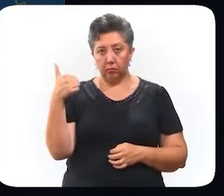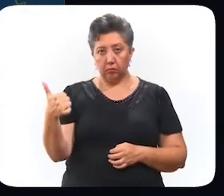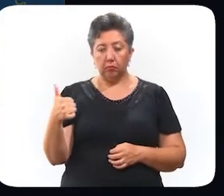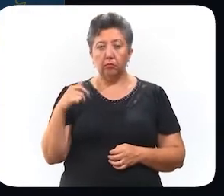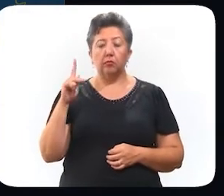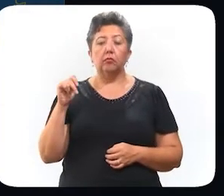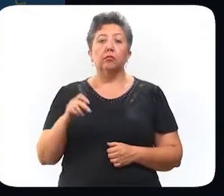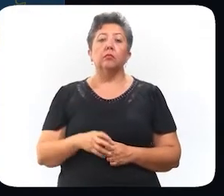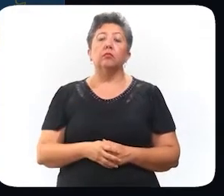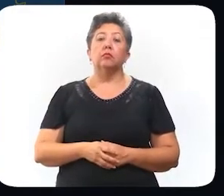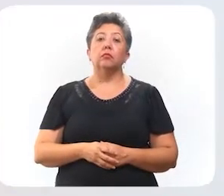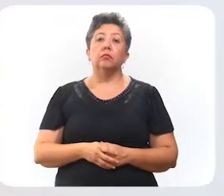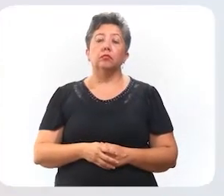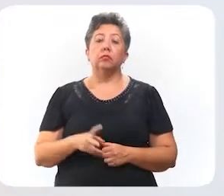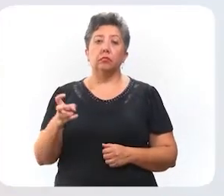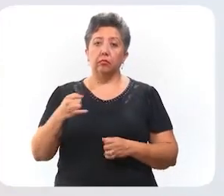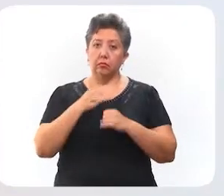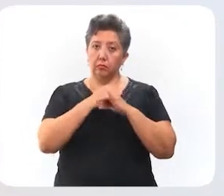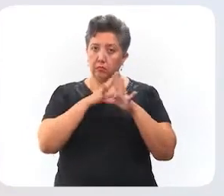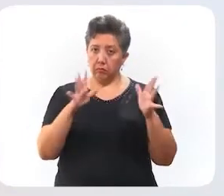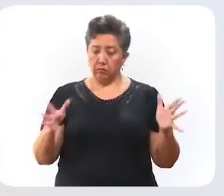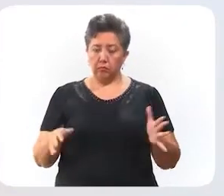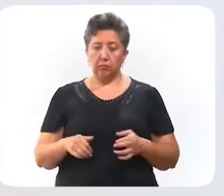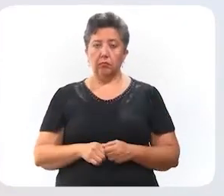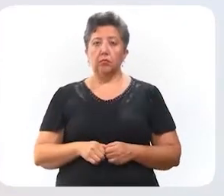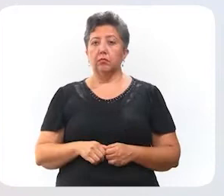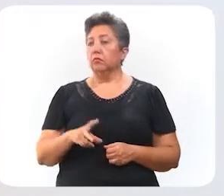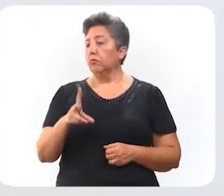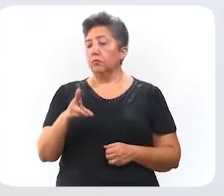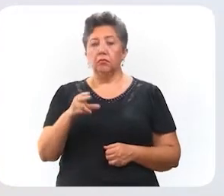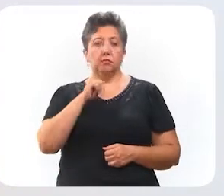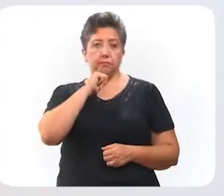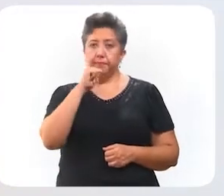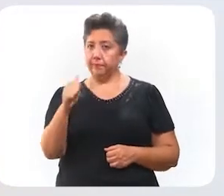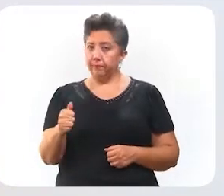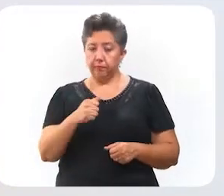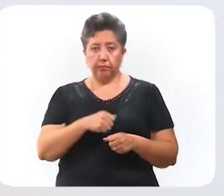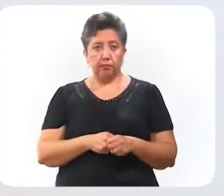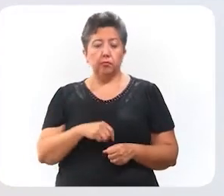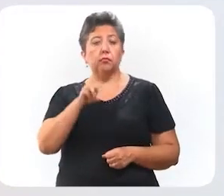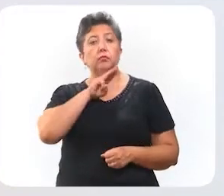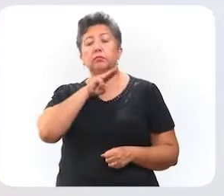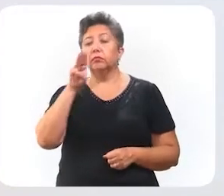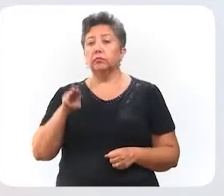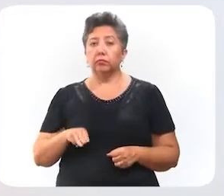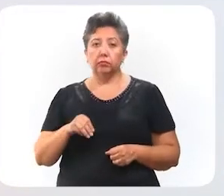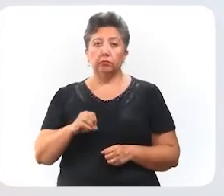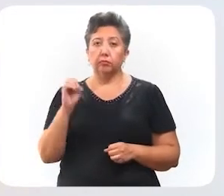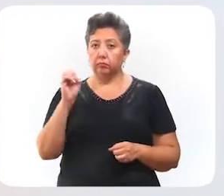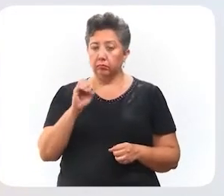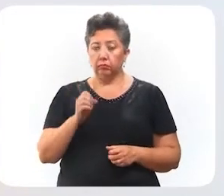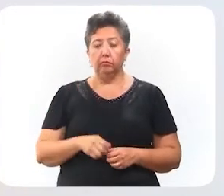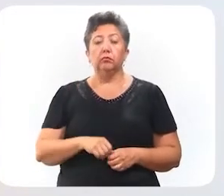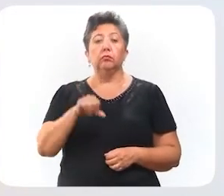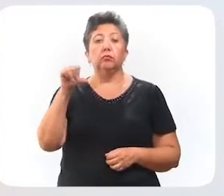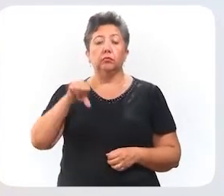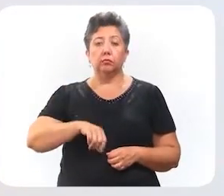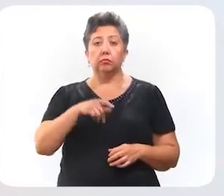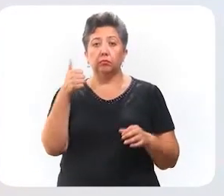16.746 en la zona poniente. En este parte médico tampoco se reportan personas fallecidas. En total